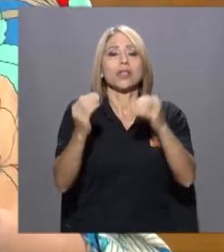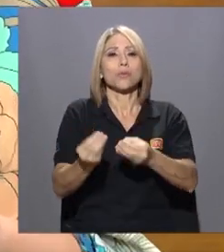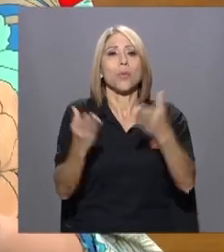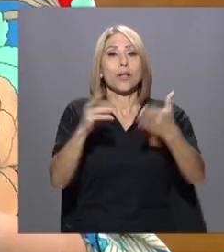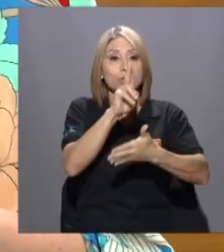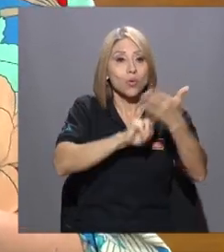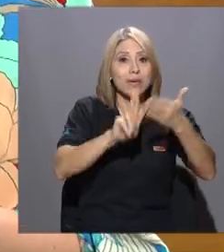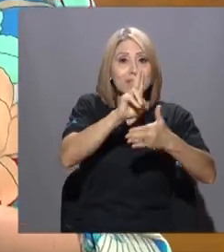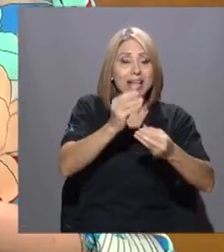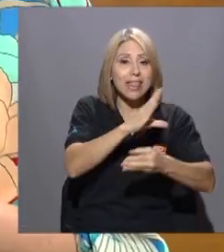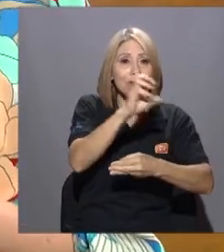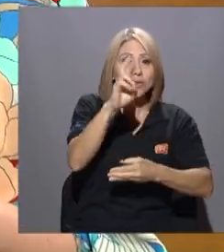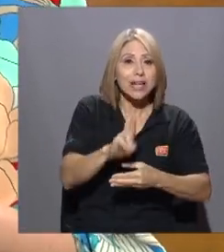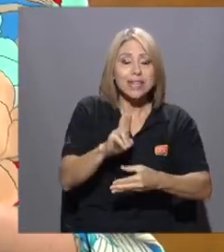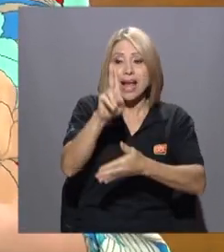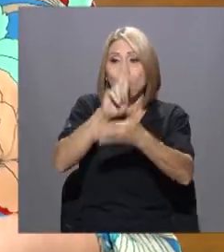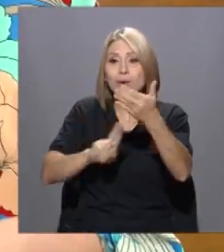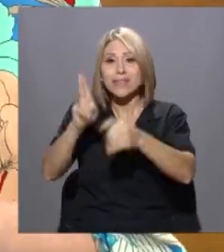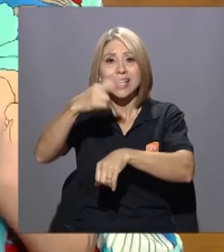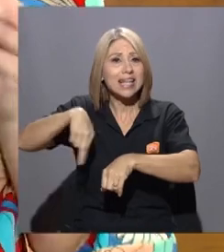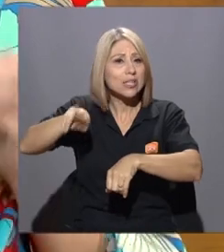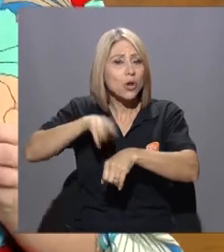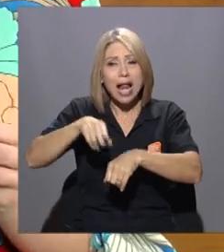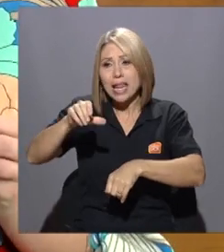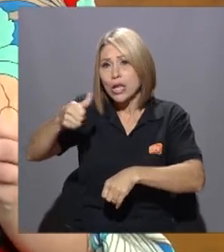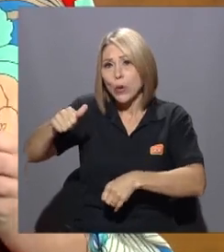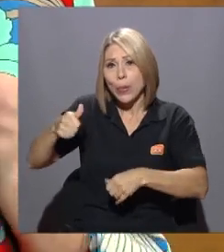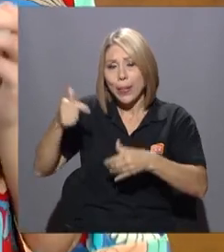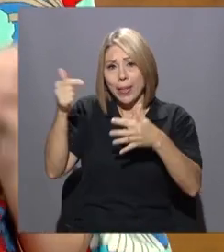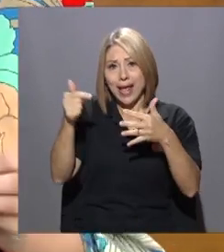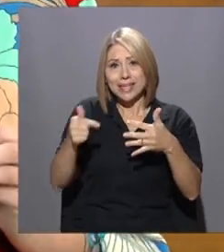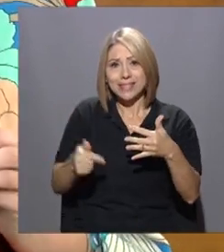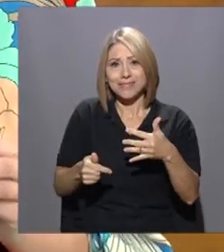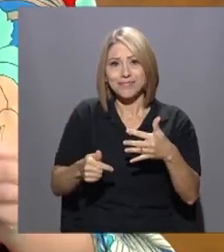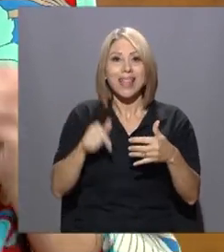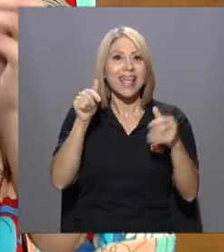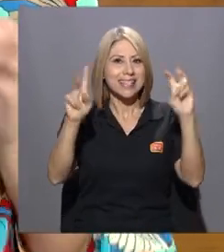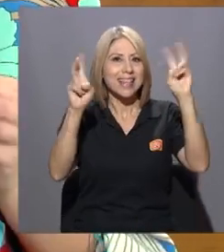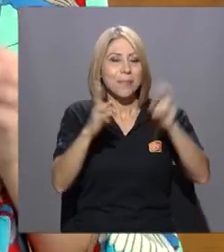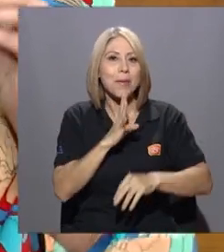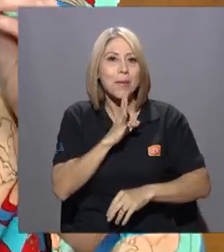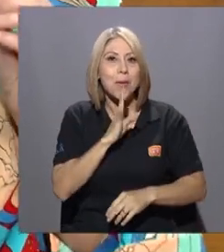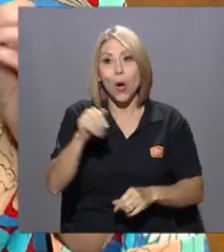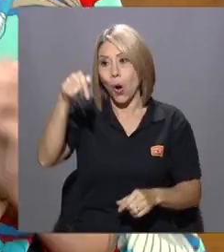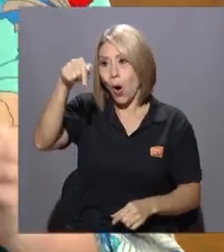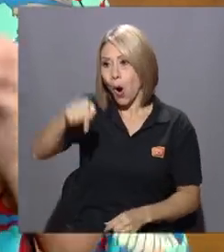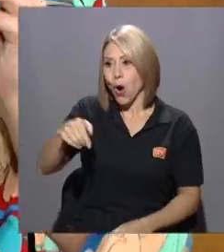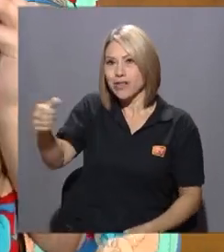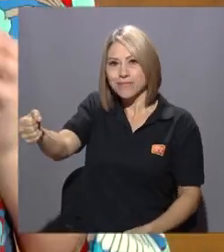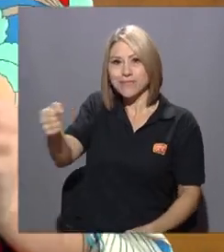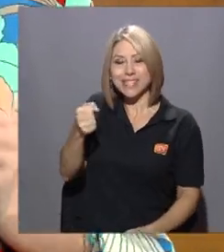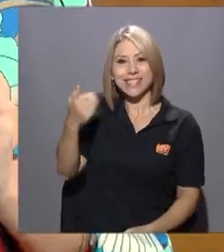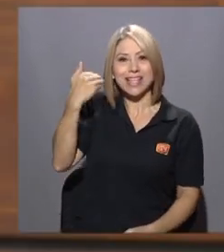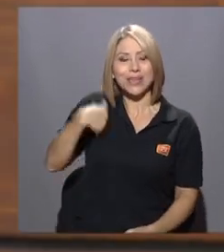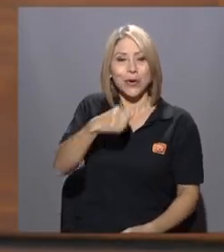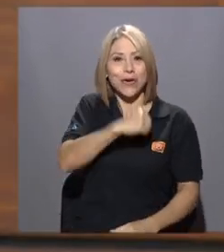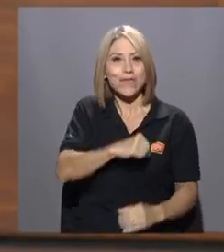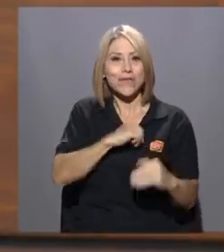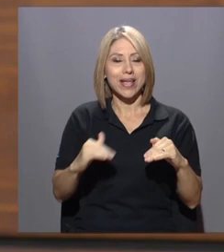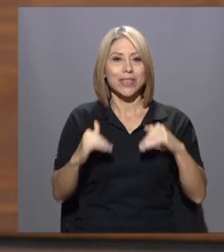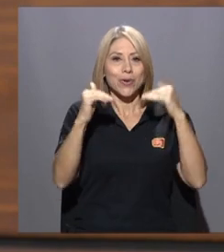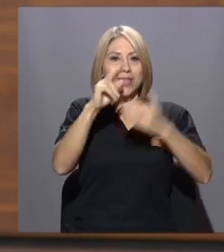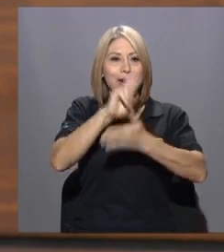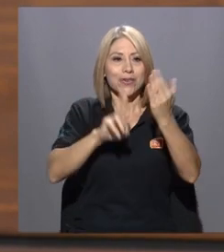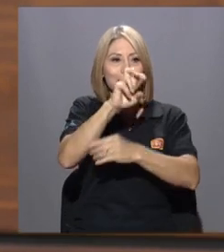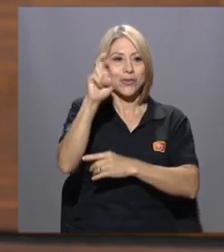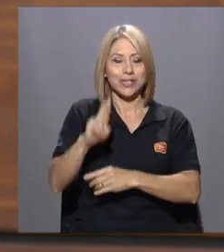a la Universidad Nacional, etcétera. Entonces, vamos a abordar este tema y el día de hoy les trajimos al señor rector de la Universidad de